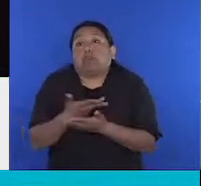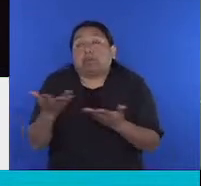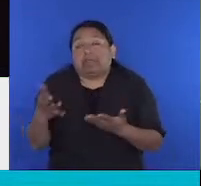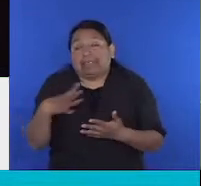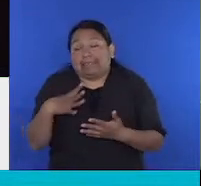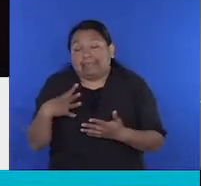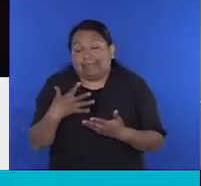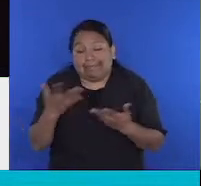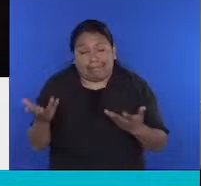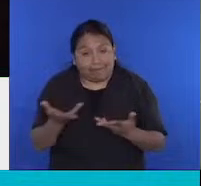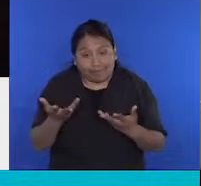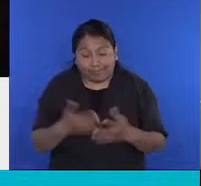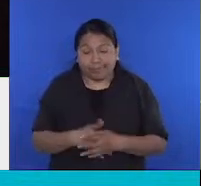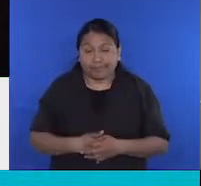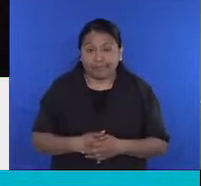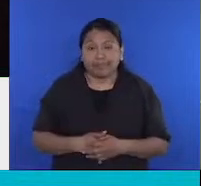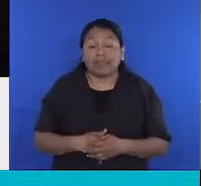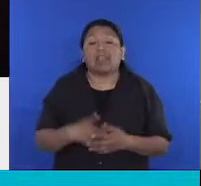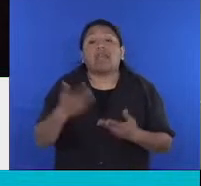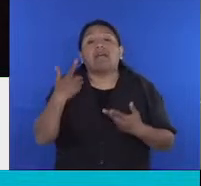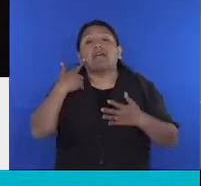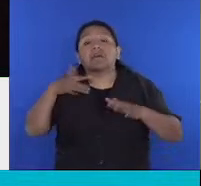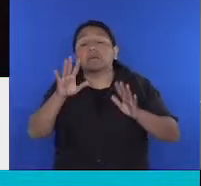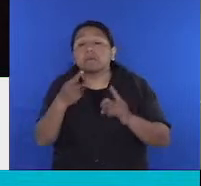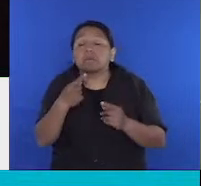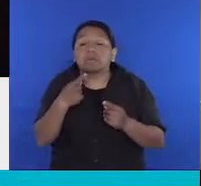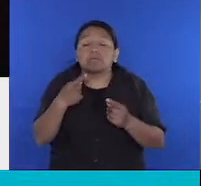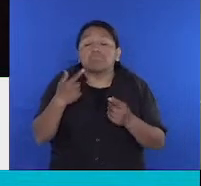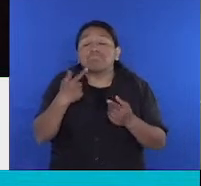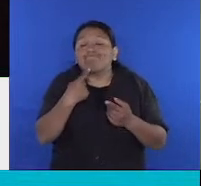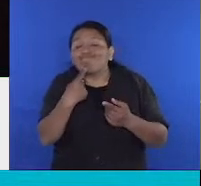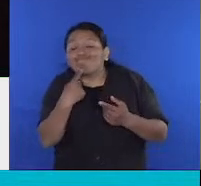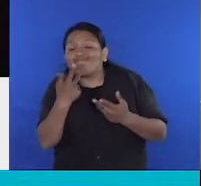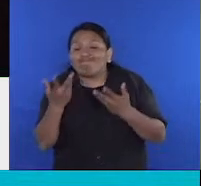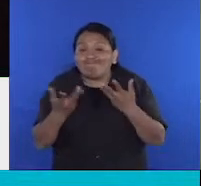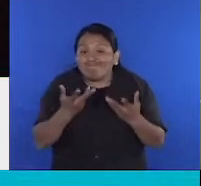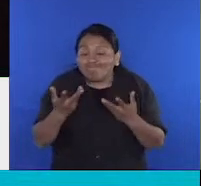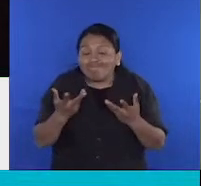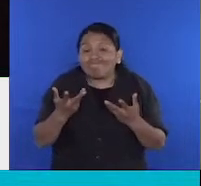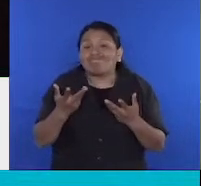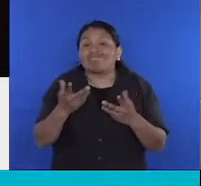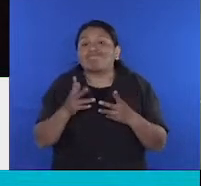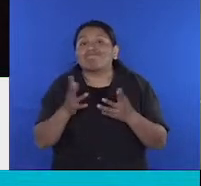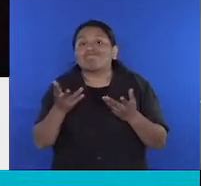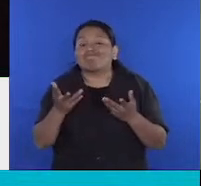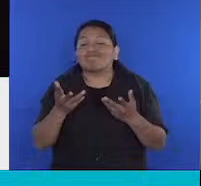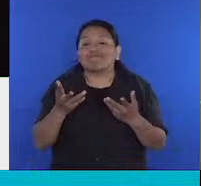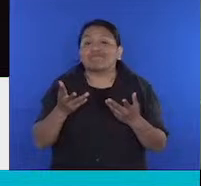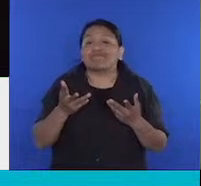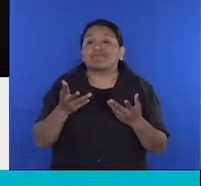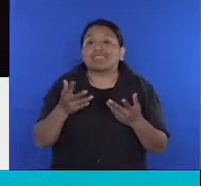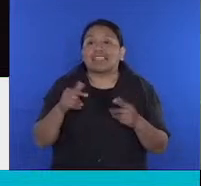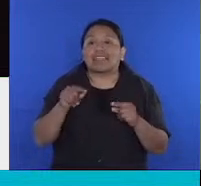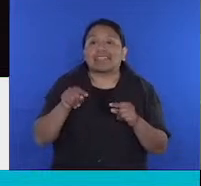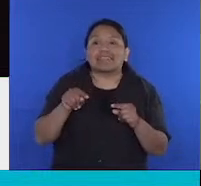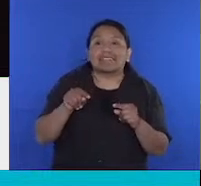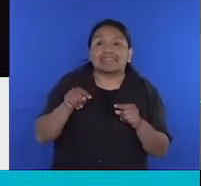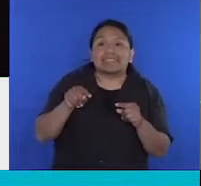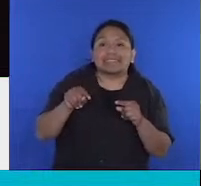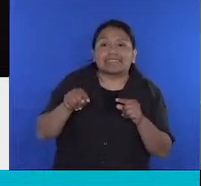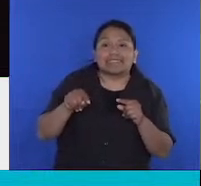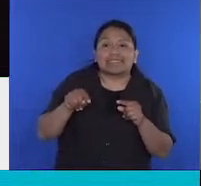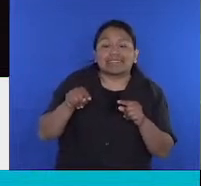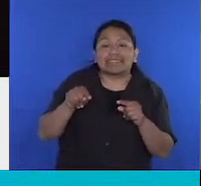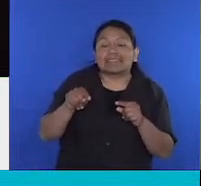lo mejor si algunos gestos como el que planteaba el diputado Guillermo Kane,